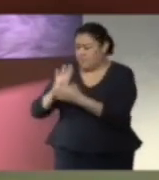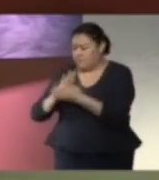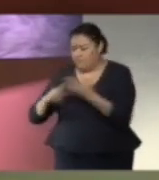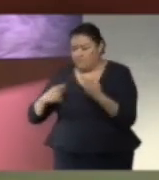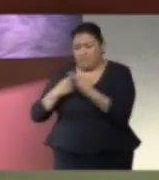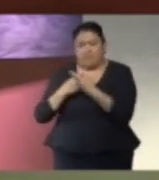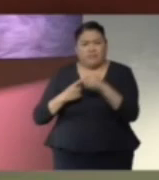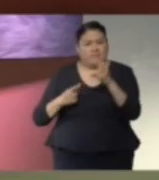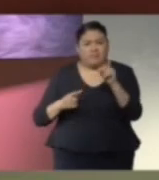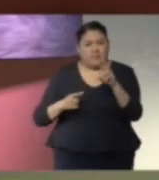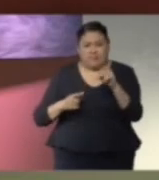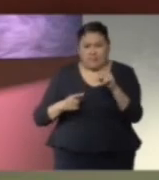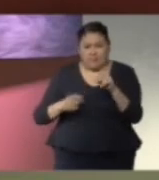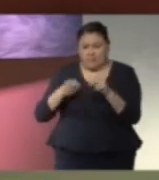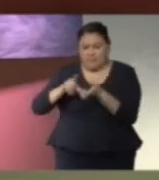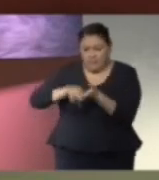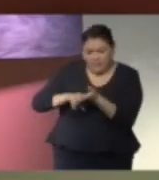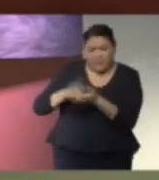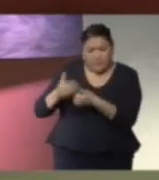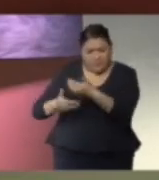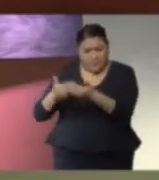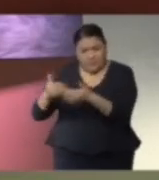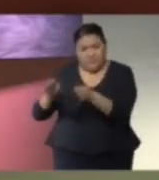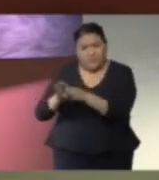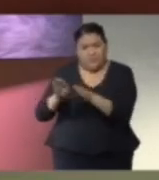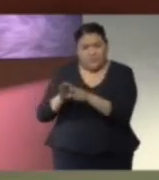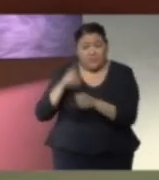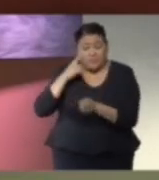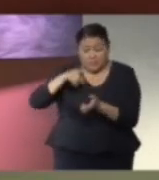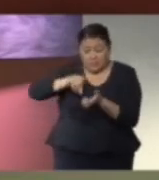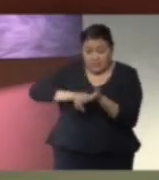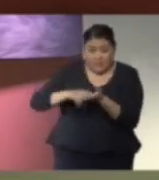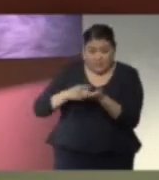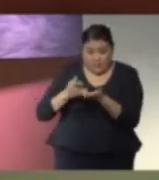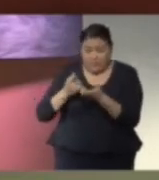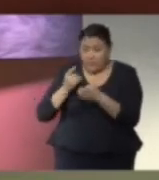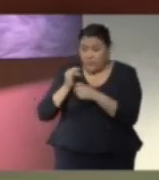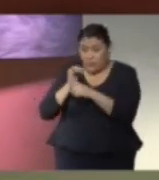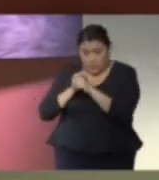sin estas tensiones al interior, pero yo creo que una academia crítica